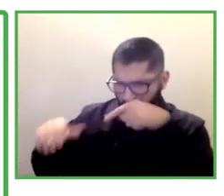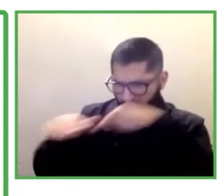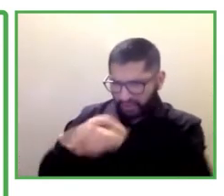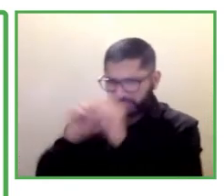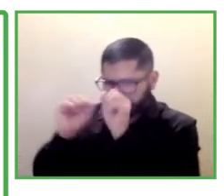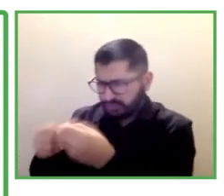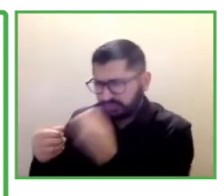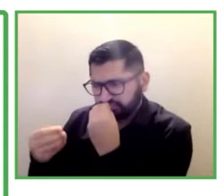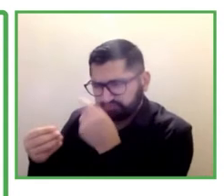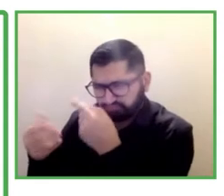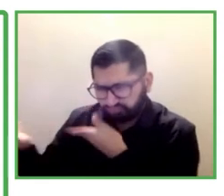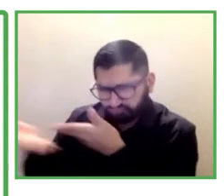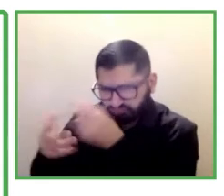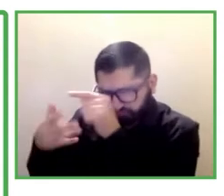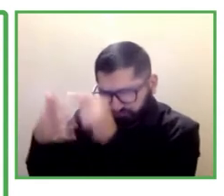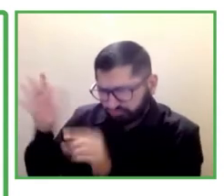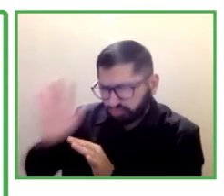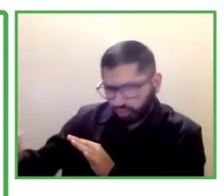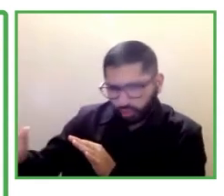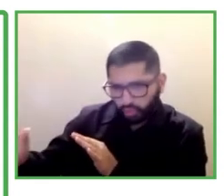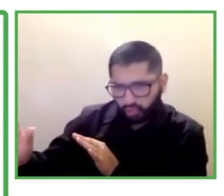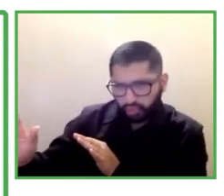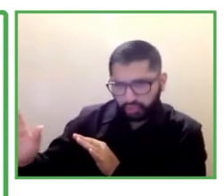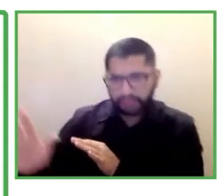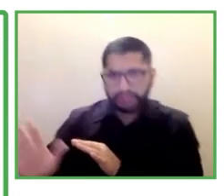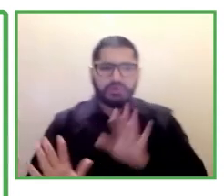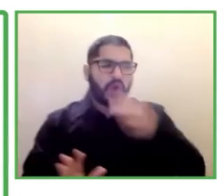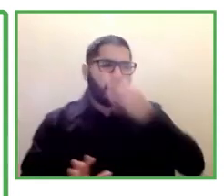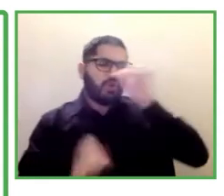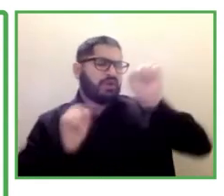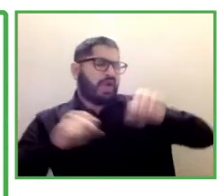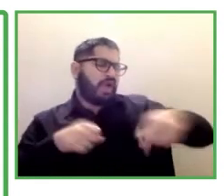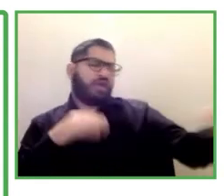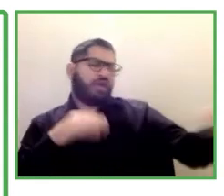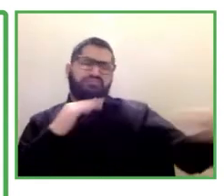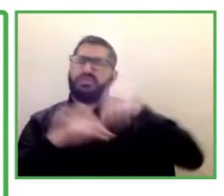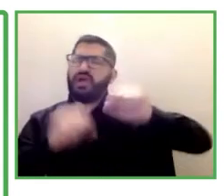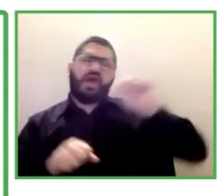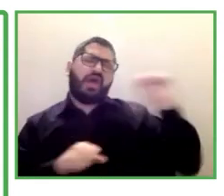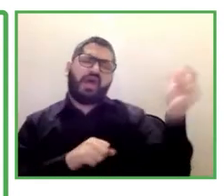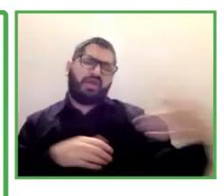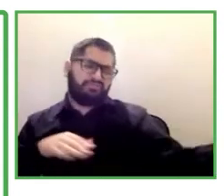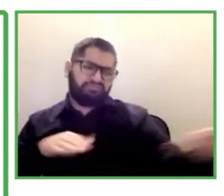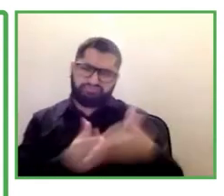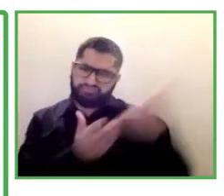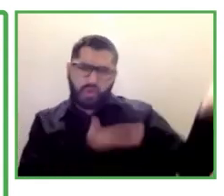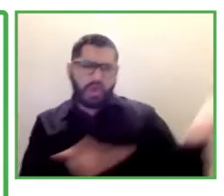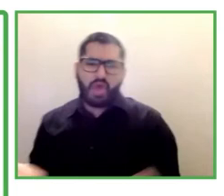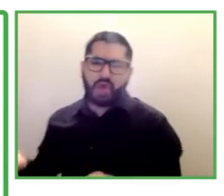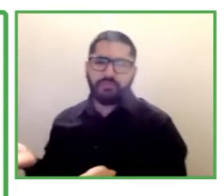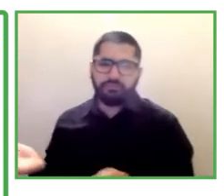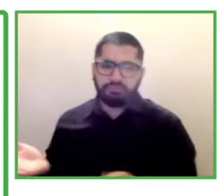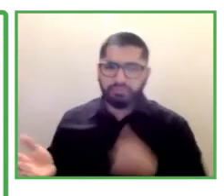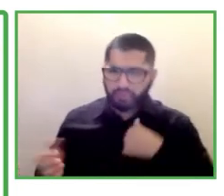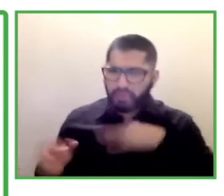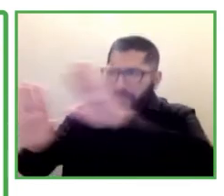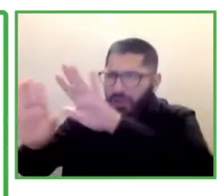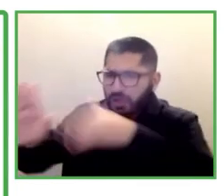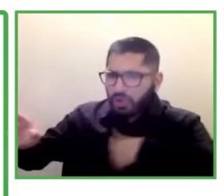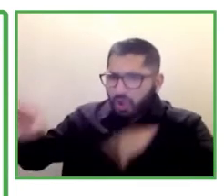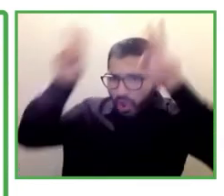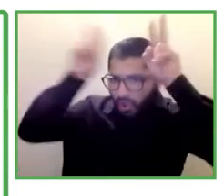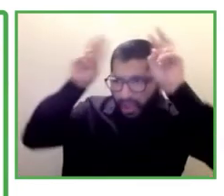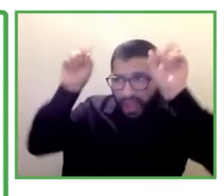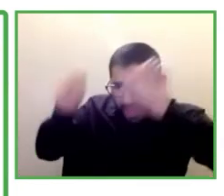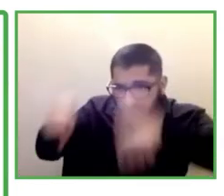El oso dice, sí, estás en la lista. El conejo dice, ¿me puedes quitar de la lista? Y el oso dice, no hay problema. Entonces,